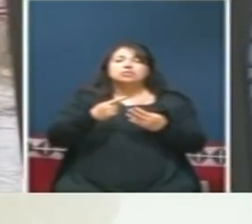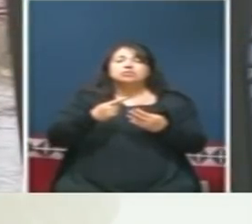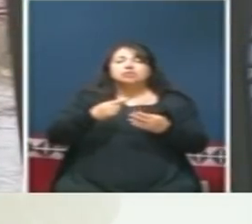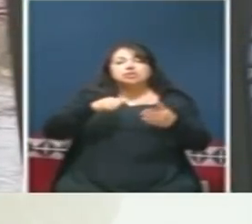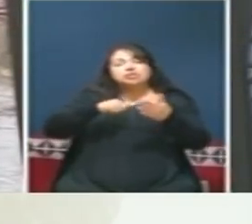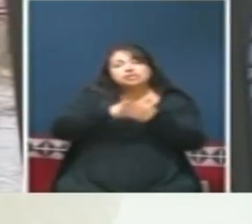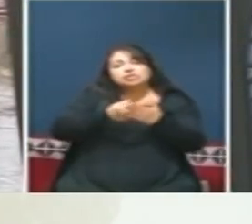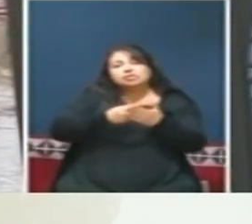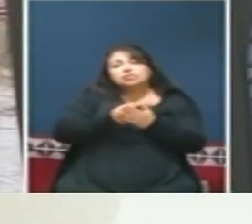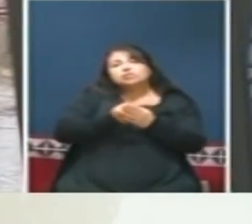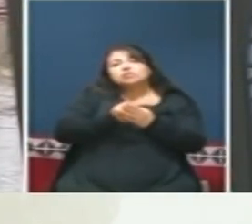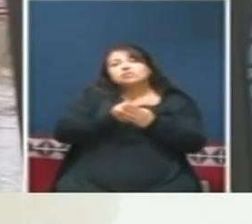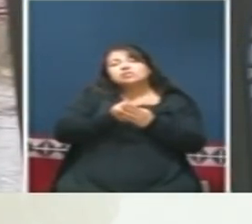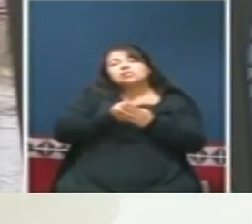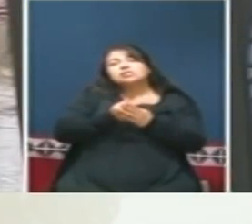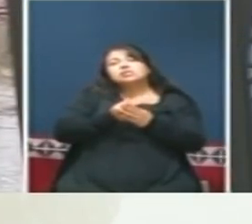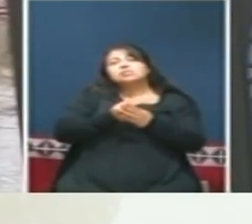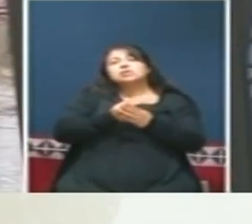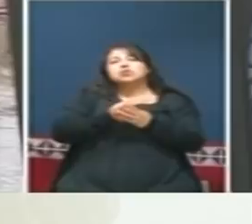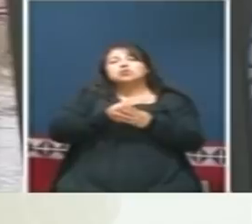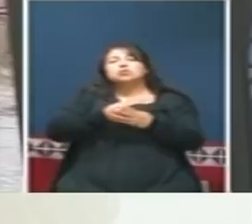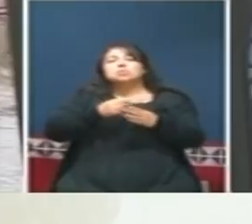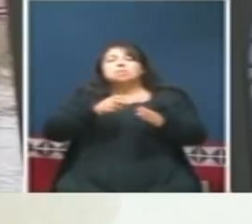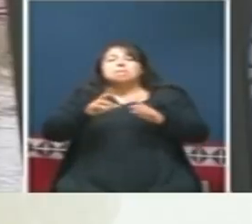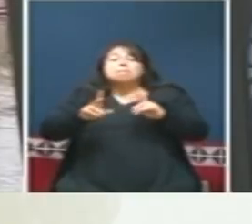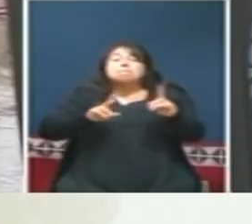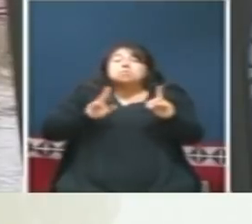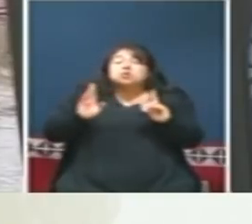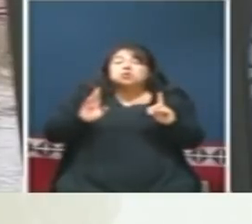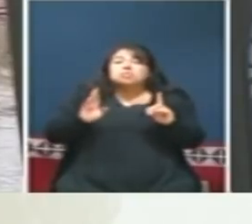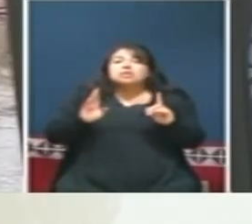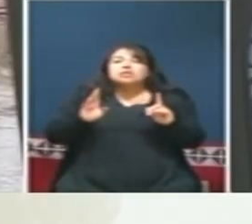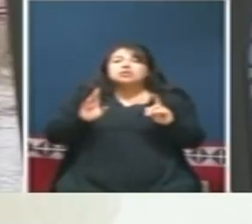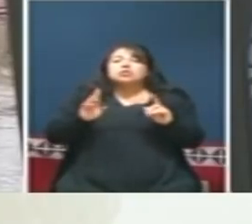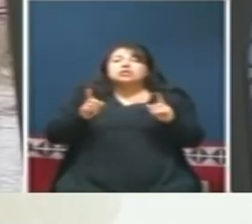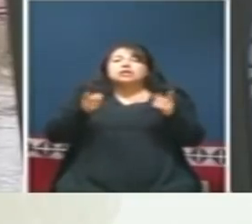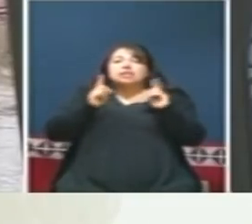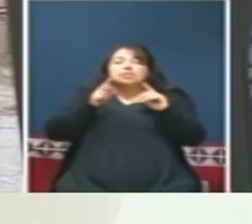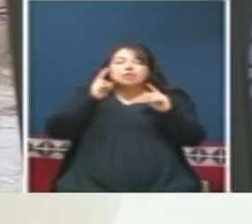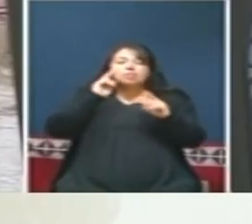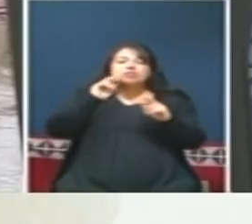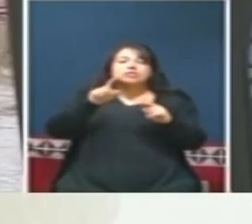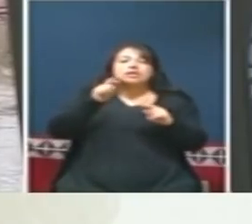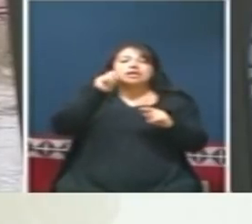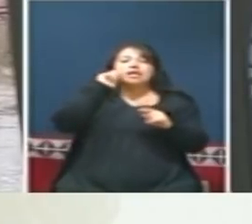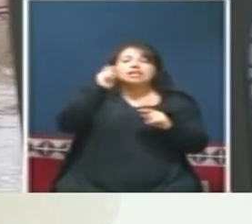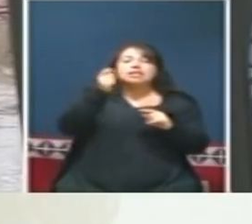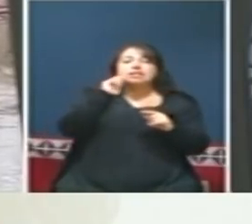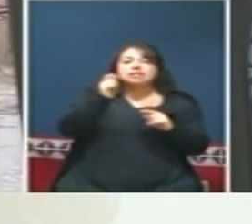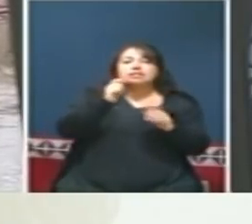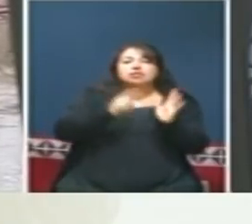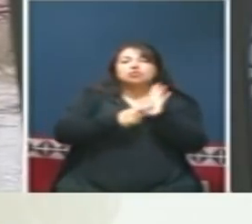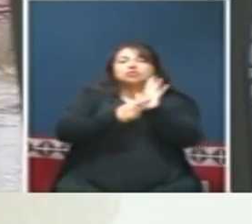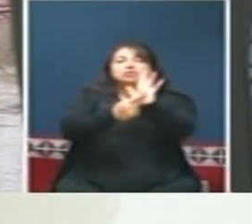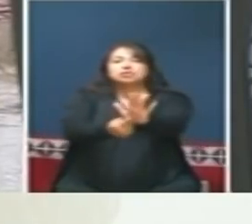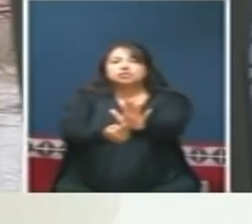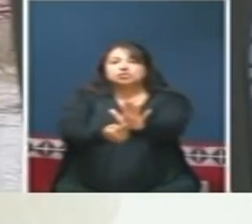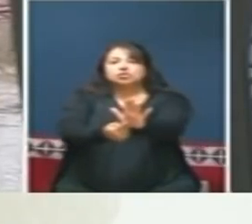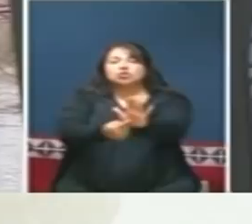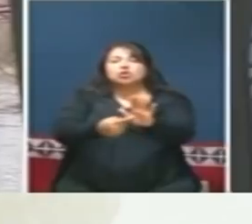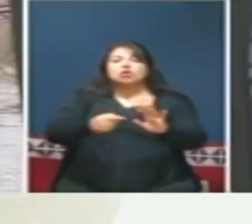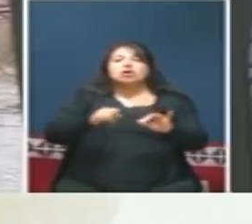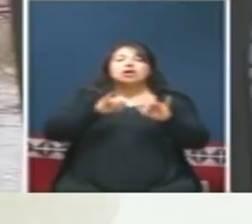martirio por la sangre, por lo menos podamos seguirlos en la evangelidad, en la radicalidad